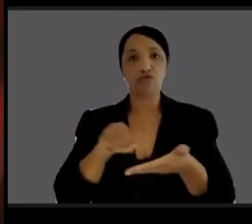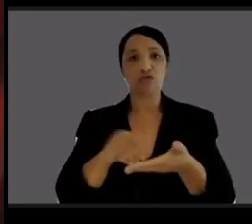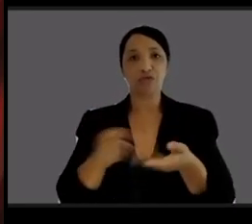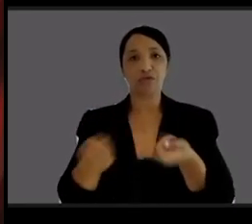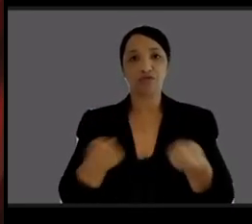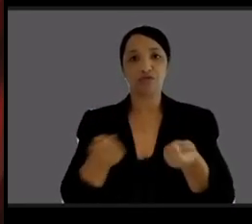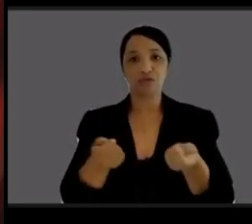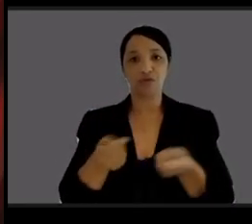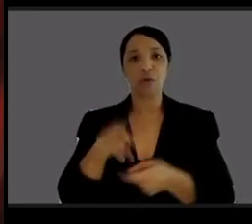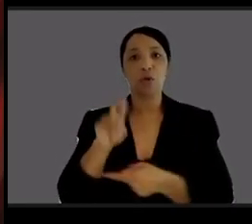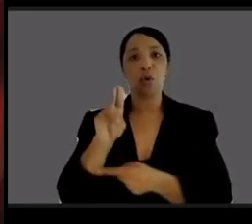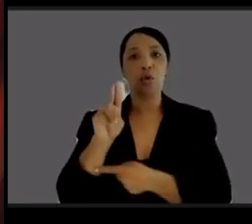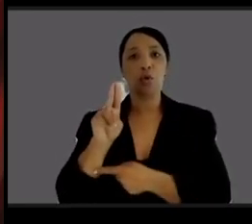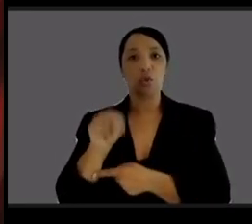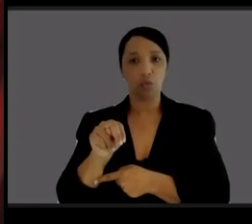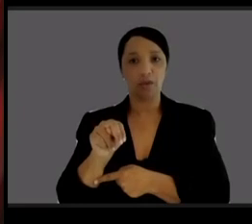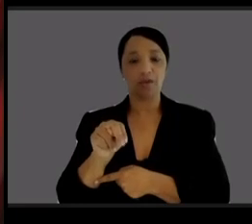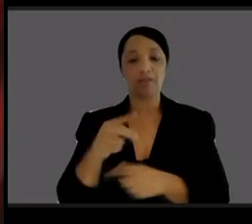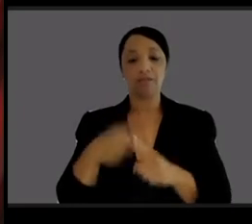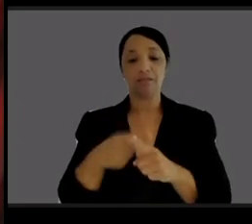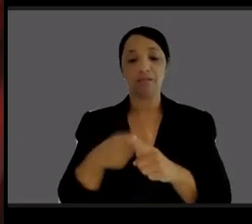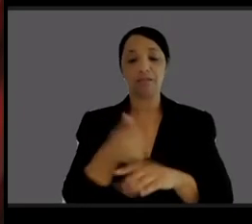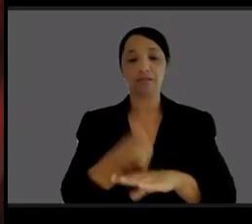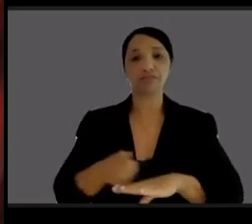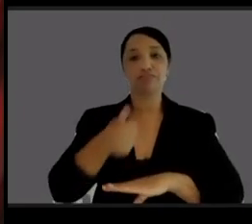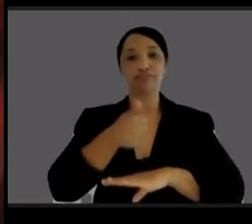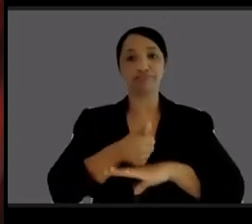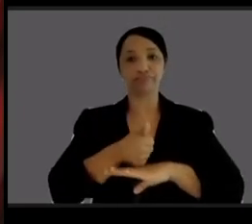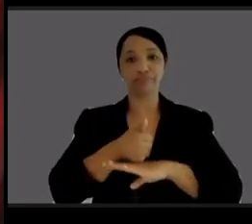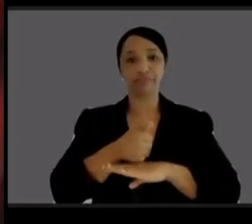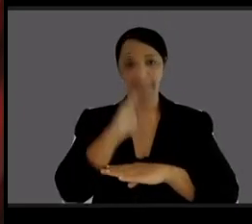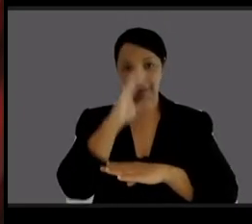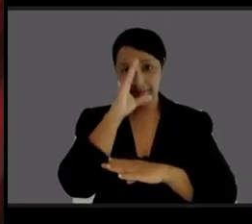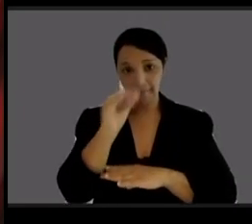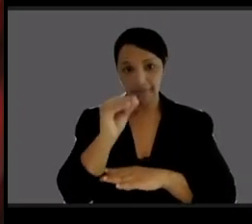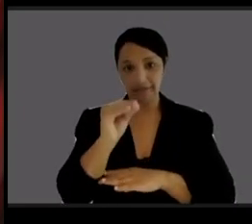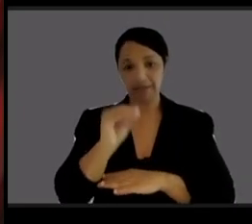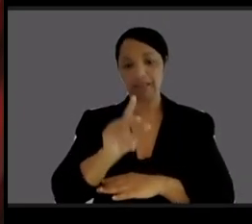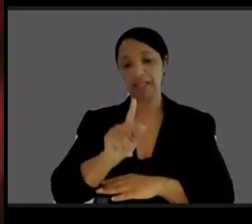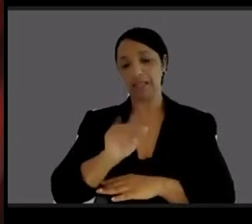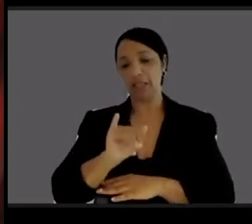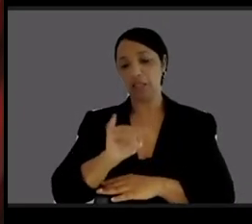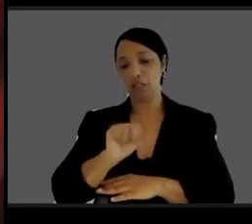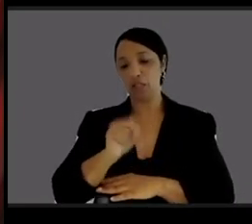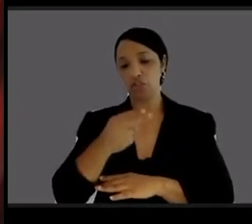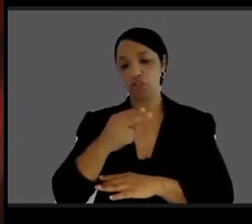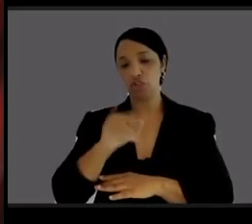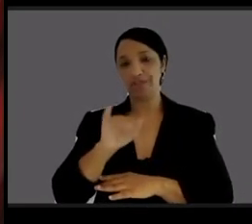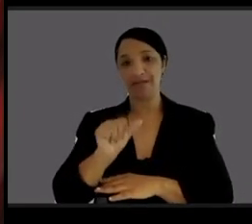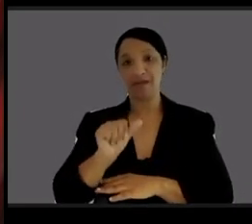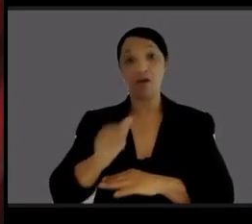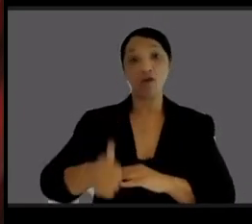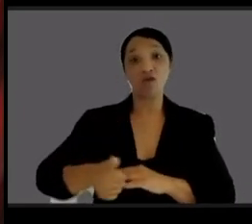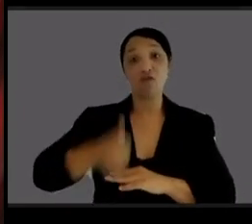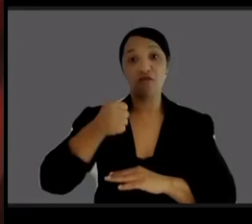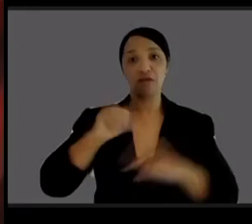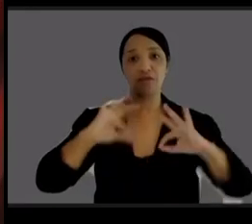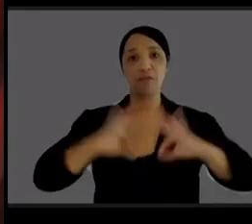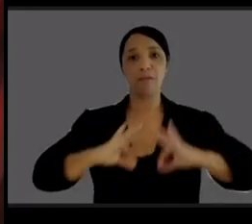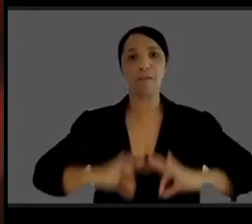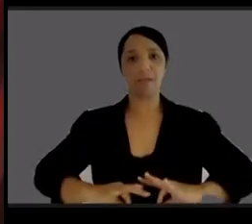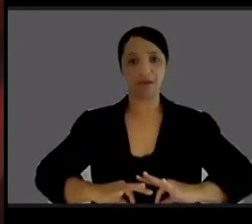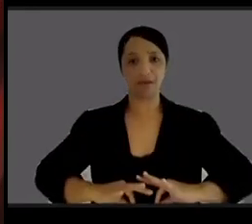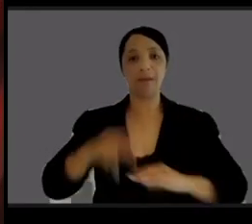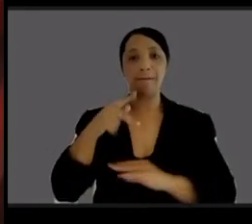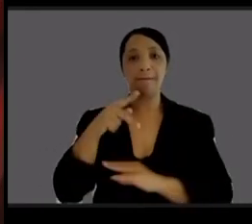general de las Naciones Unidas, y a su excelencia, el señor Kishida Fumio, primer ministro de Japón, para que ocupen su lugar en